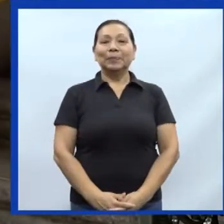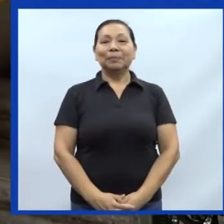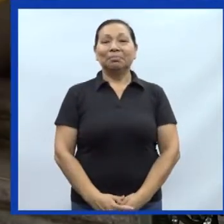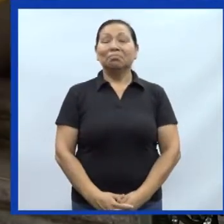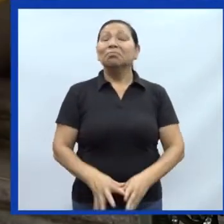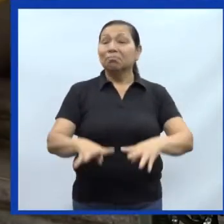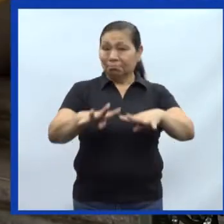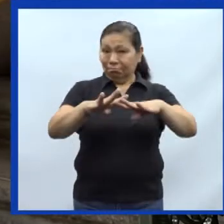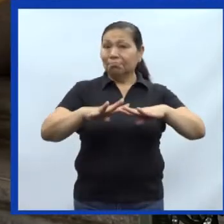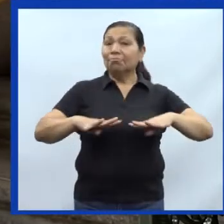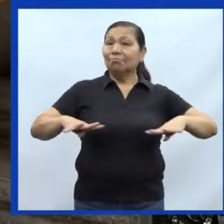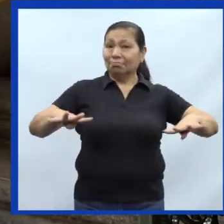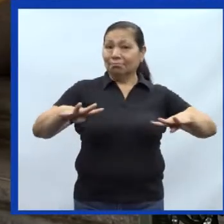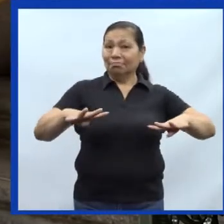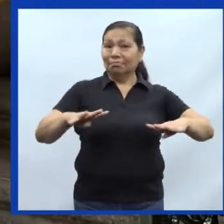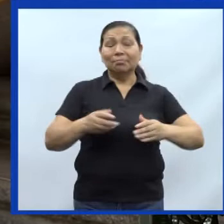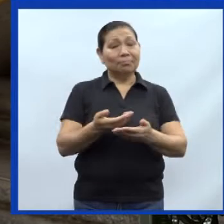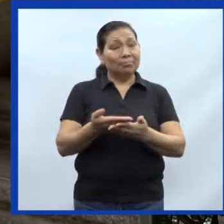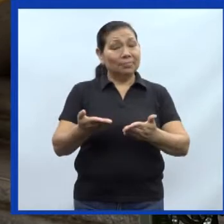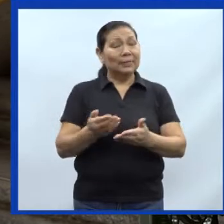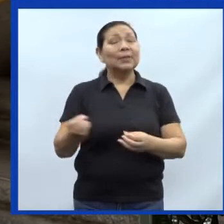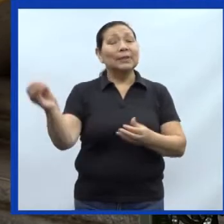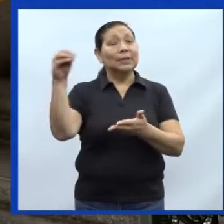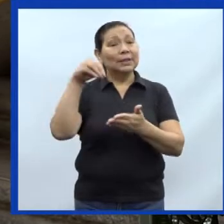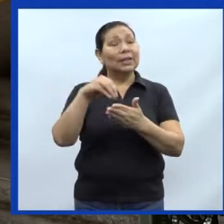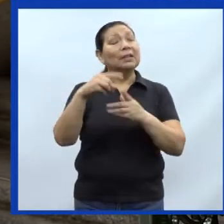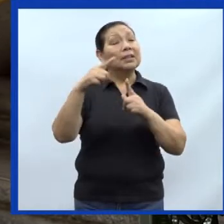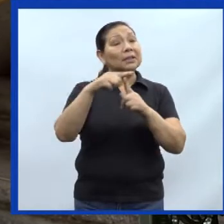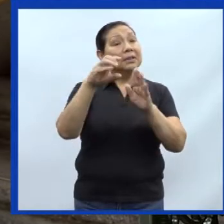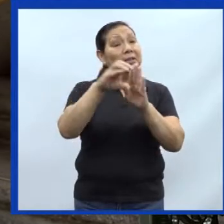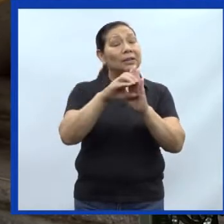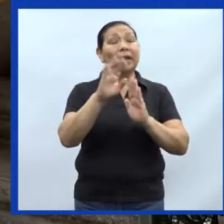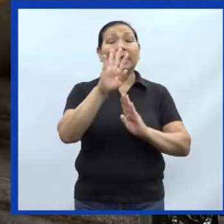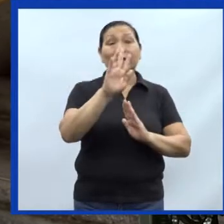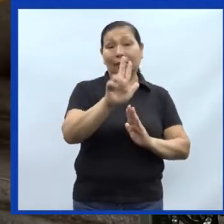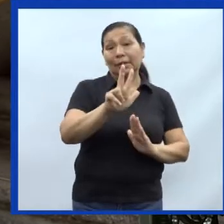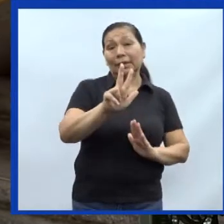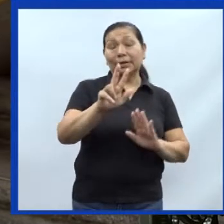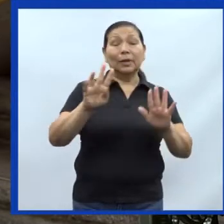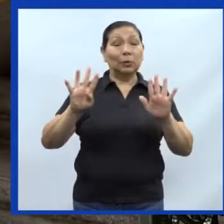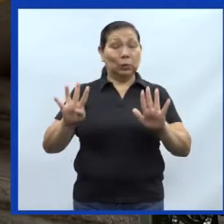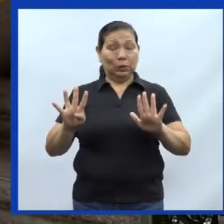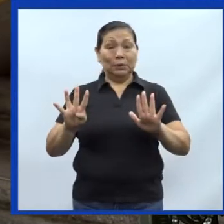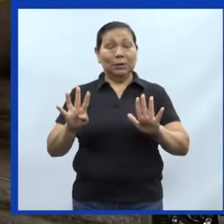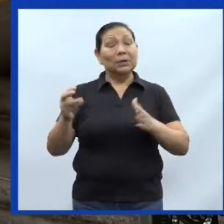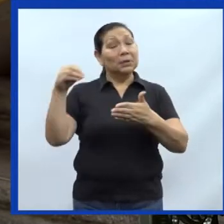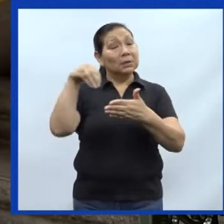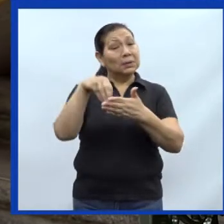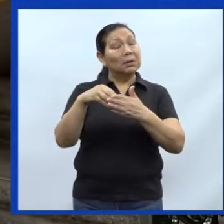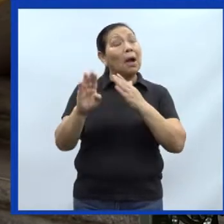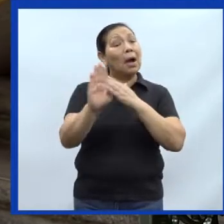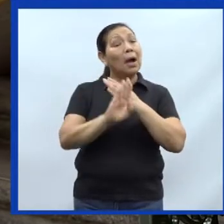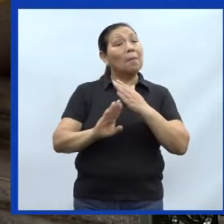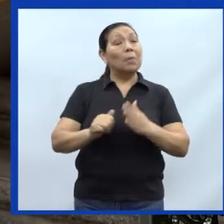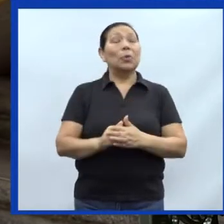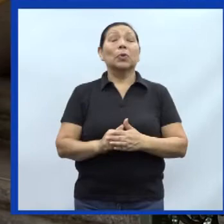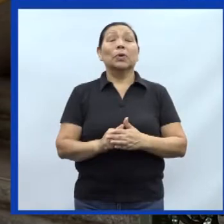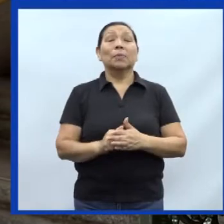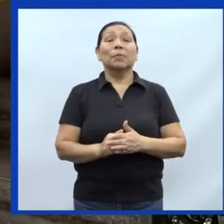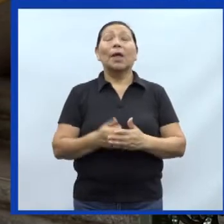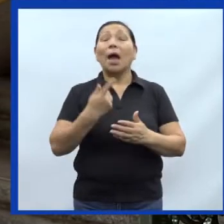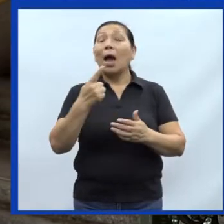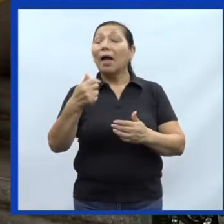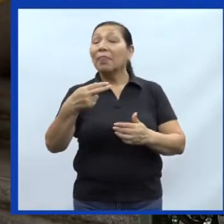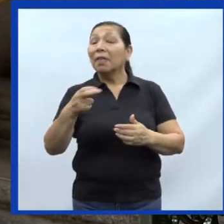En audiencias de pleno y salas, el Tribunal Constitucional dejó al voto 39 procesos constitucionales, entre acciones de amparo, habeas corpus,